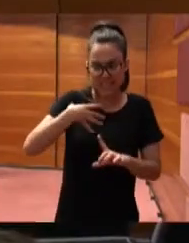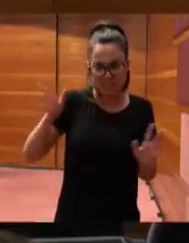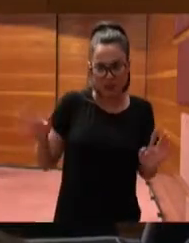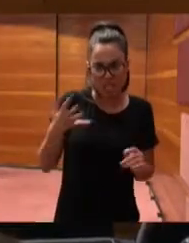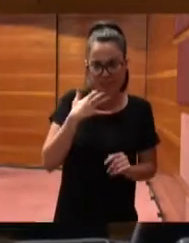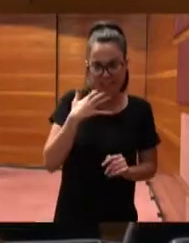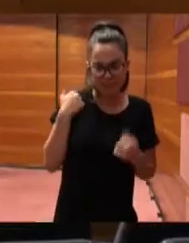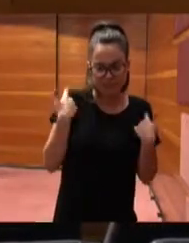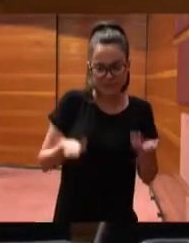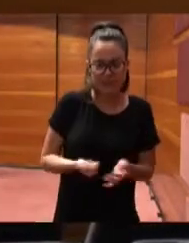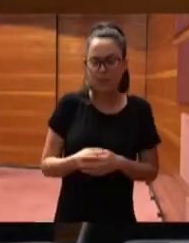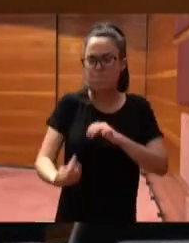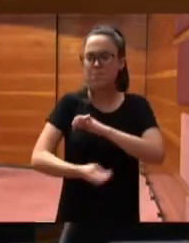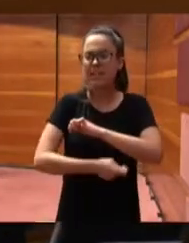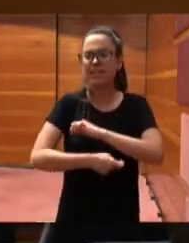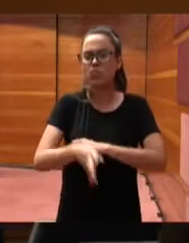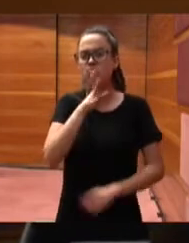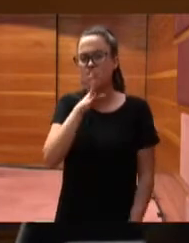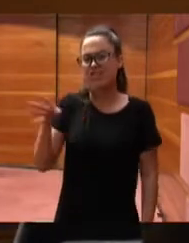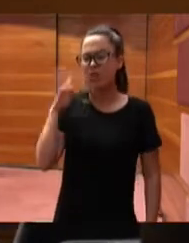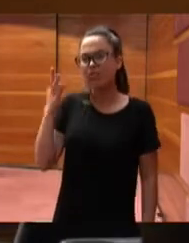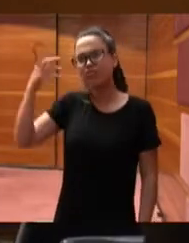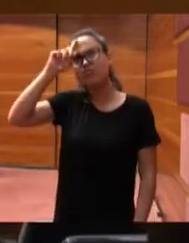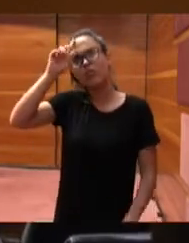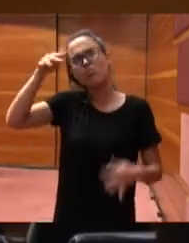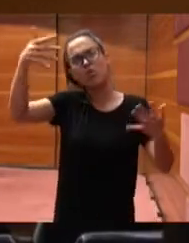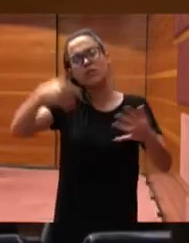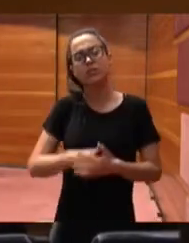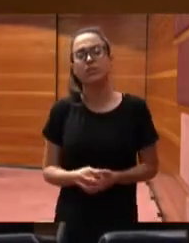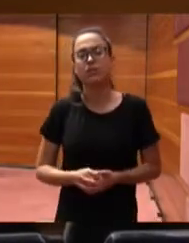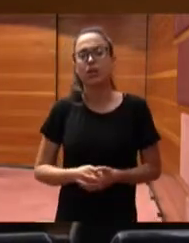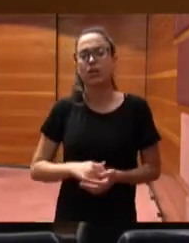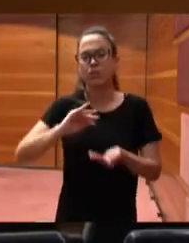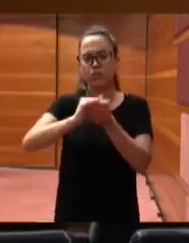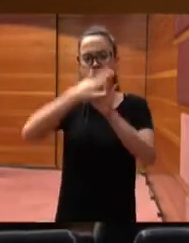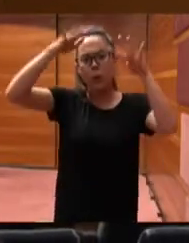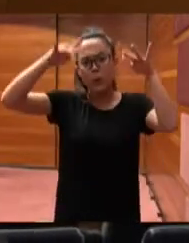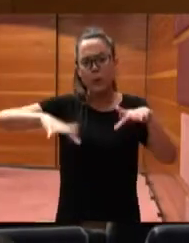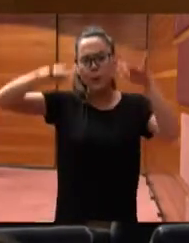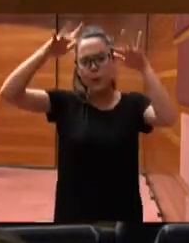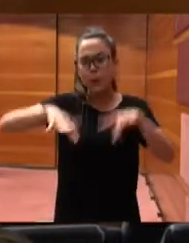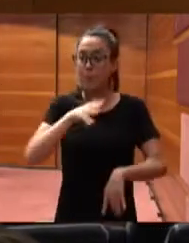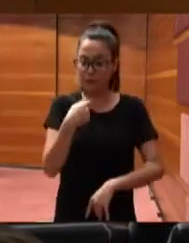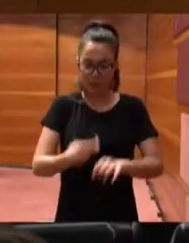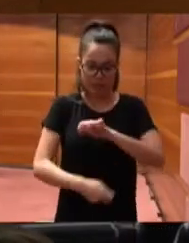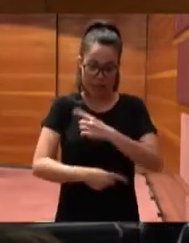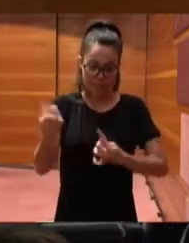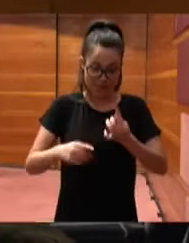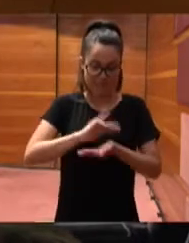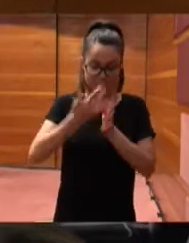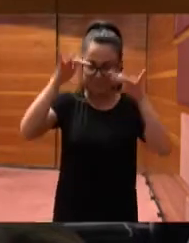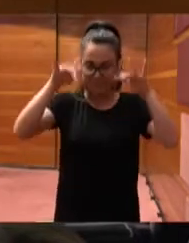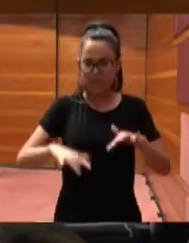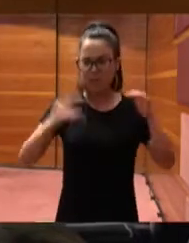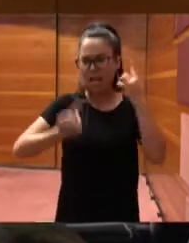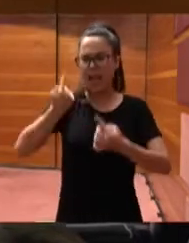Pero en Vitoria hace como 4 años, no sé cuándo fue, cayó una buena nevada, porque en Vitoria nieva de vez en cuando, y alguien me contó, no he